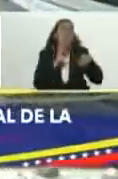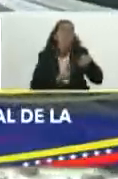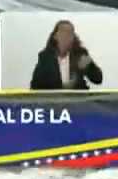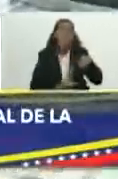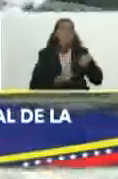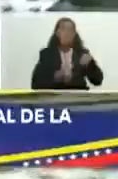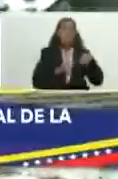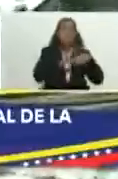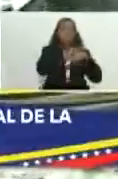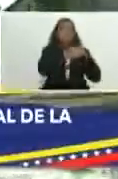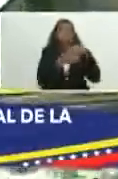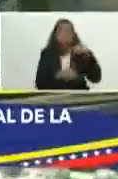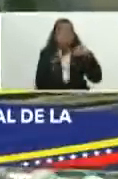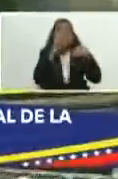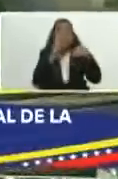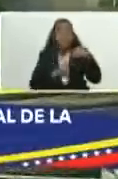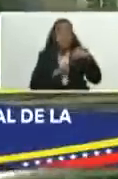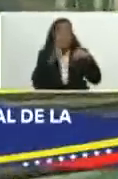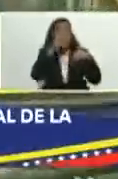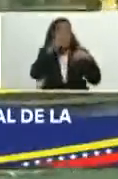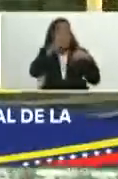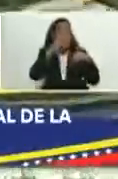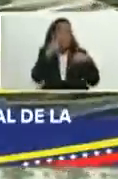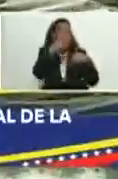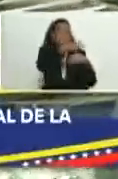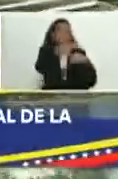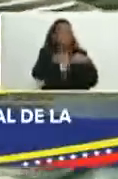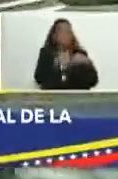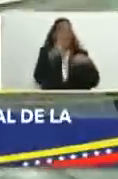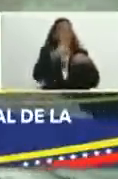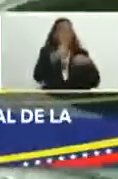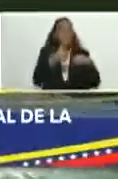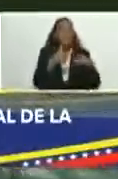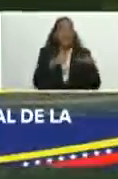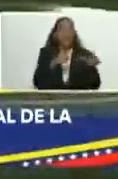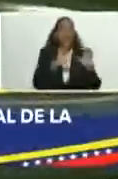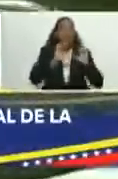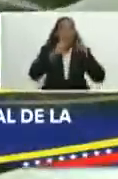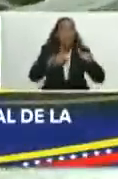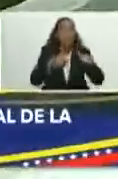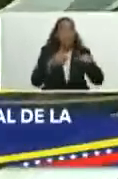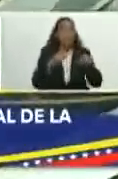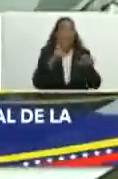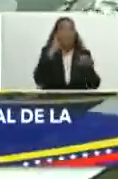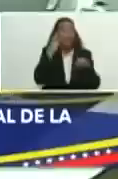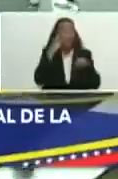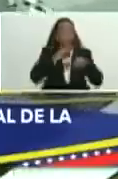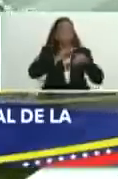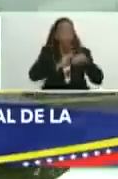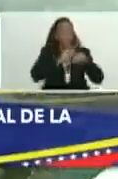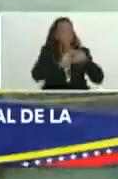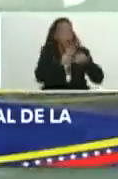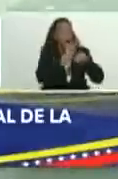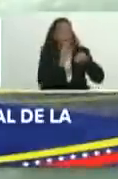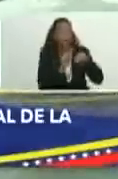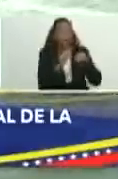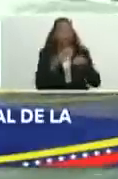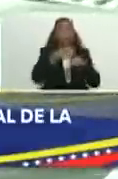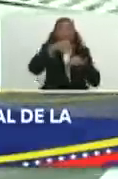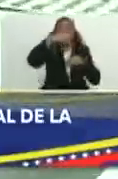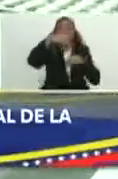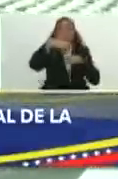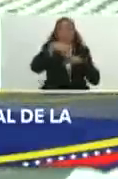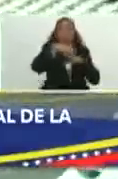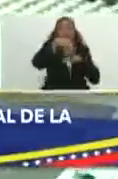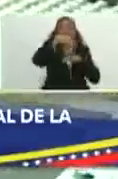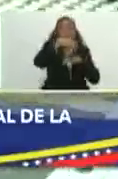apariencia, y hace su inspección inicial. La inspección inicial consta de revisar que el caucho no tenga burbujas, no tenga